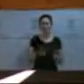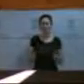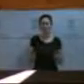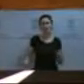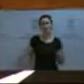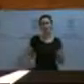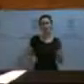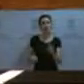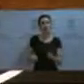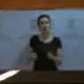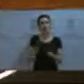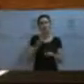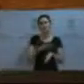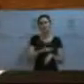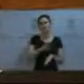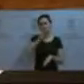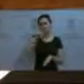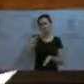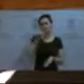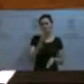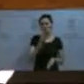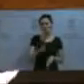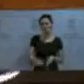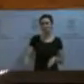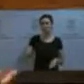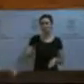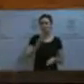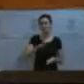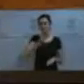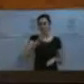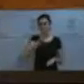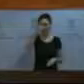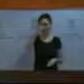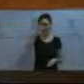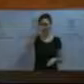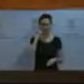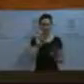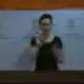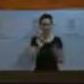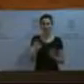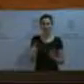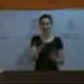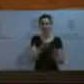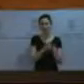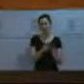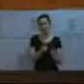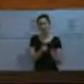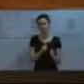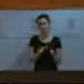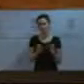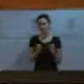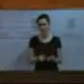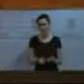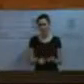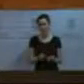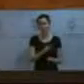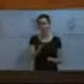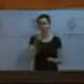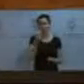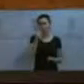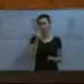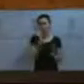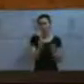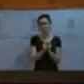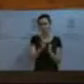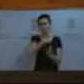11 médicos de familia, 2 pediatras, 3 enfermeras, 5 auxiliares administrativos, 2 auxiliares de enfermería,